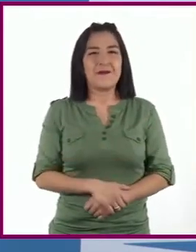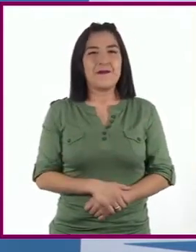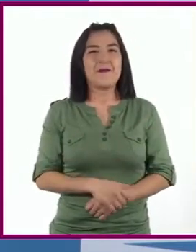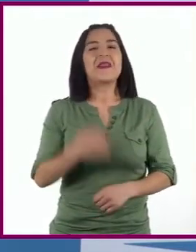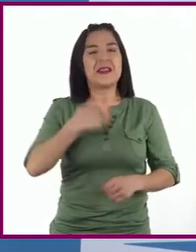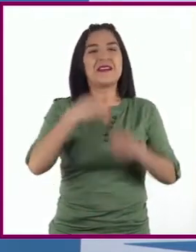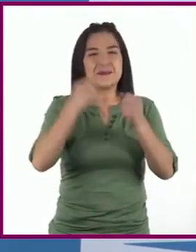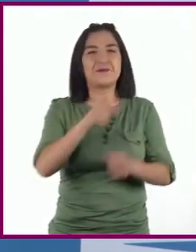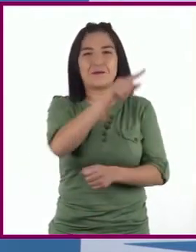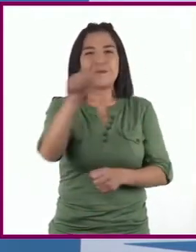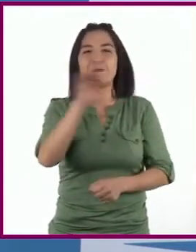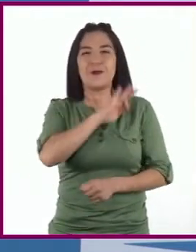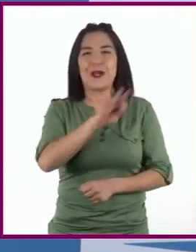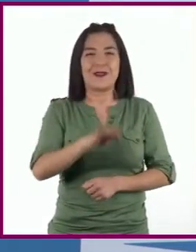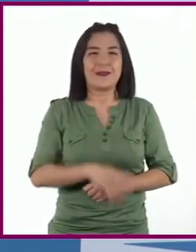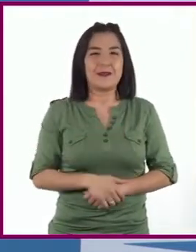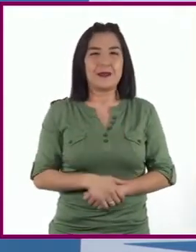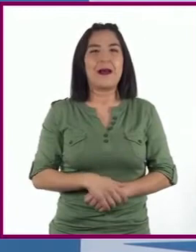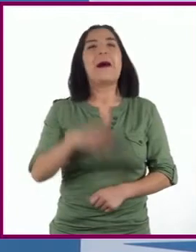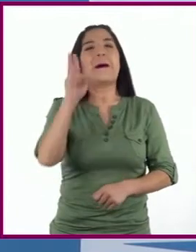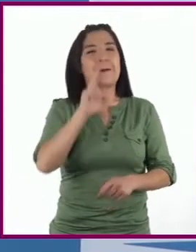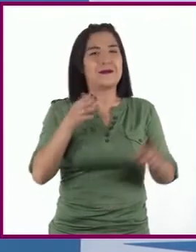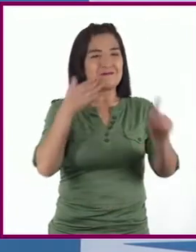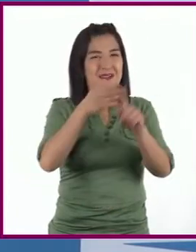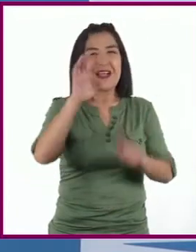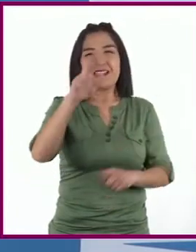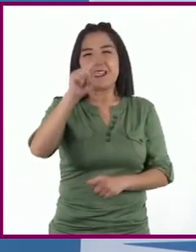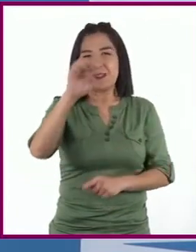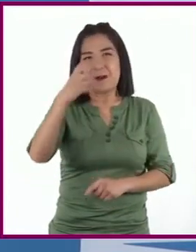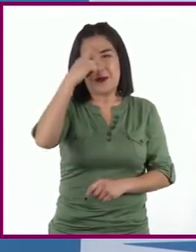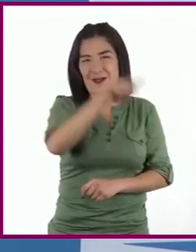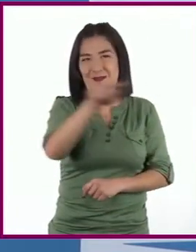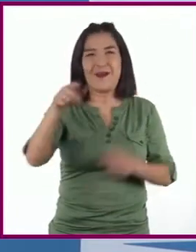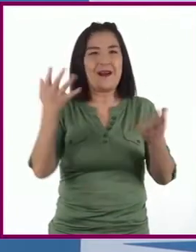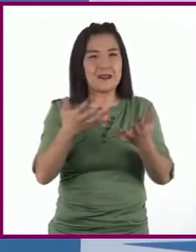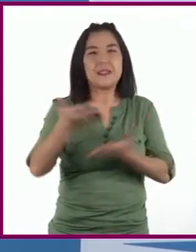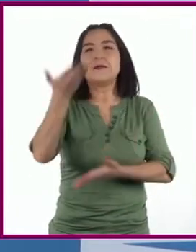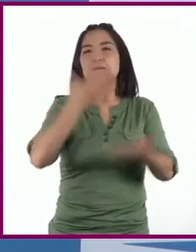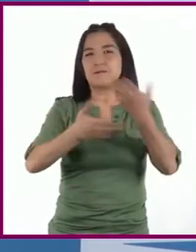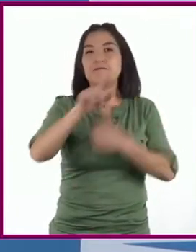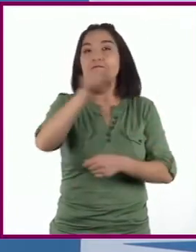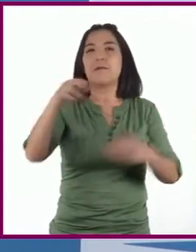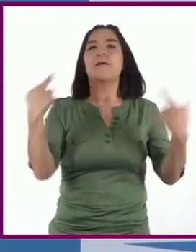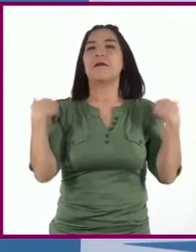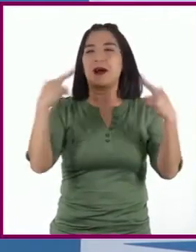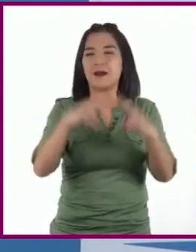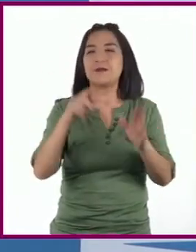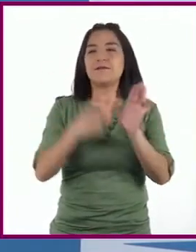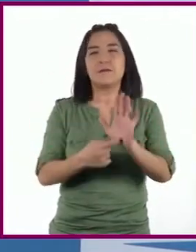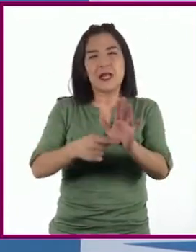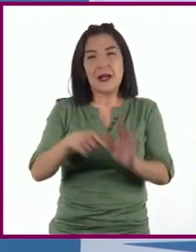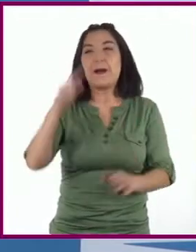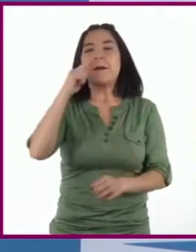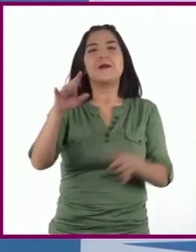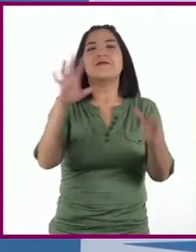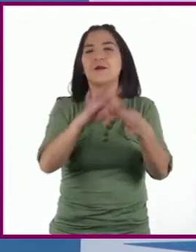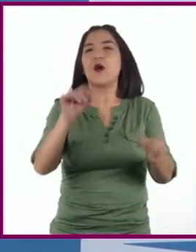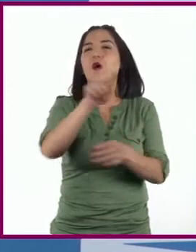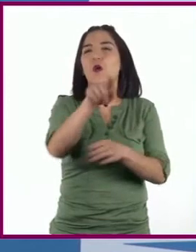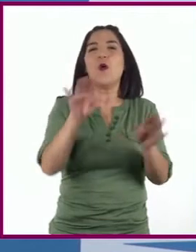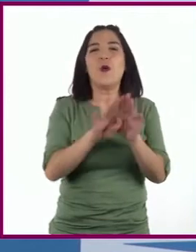Estoy seguro que sí. Los reto a que lo realicen y lo compartan con sus tutores y les expliquen cómo lo